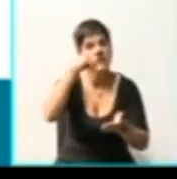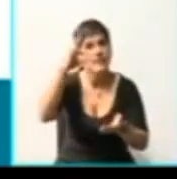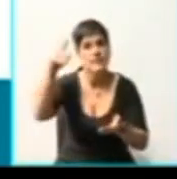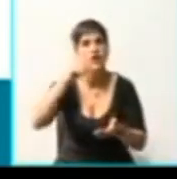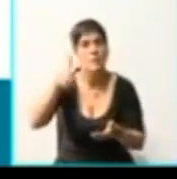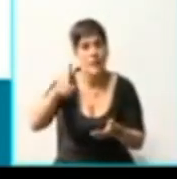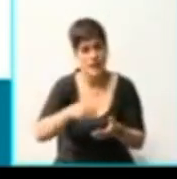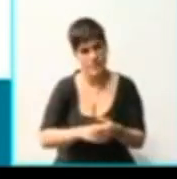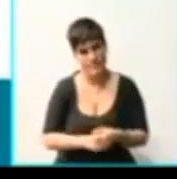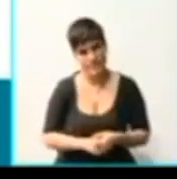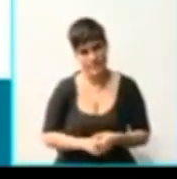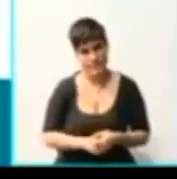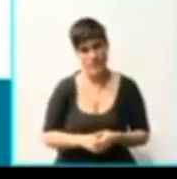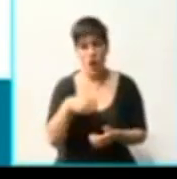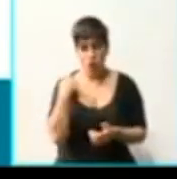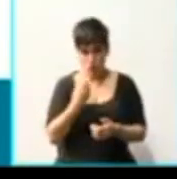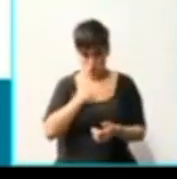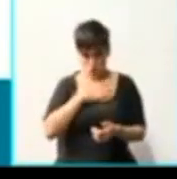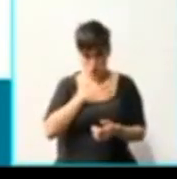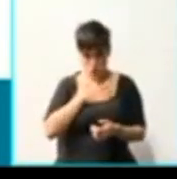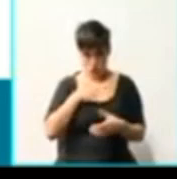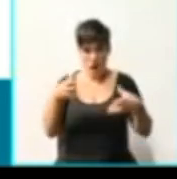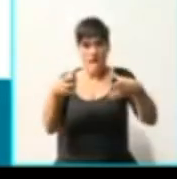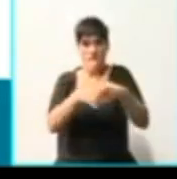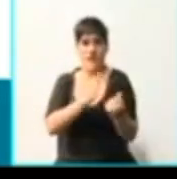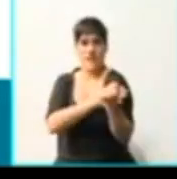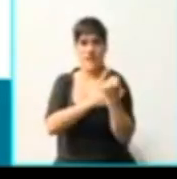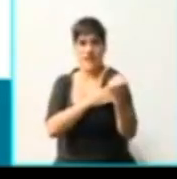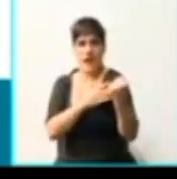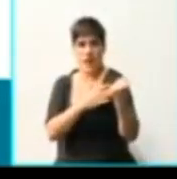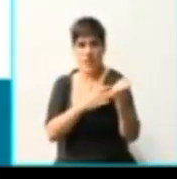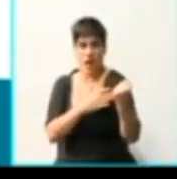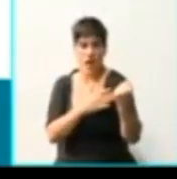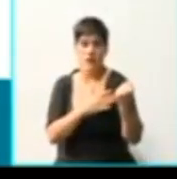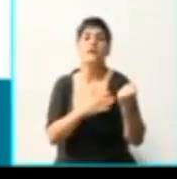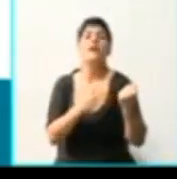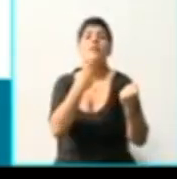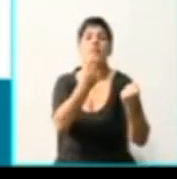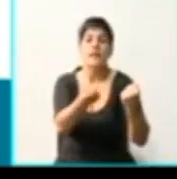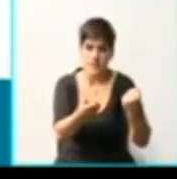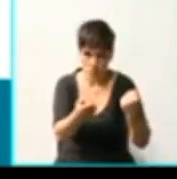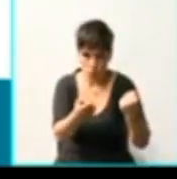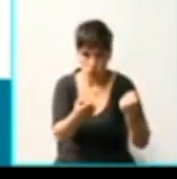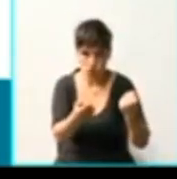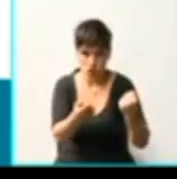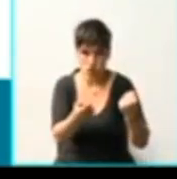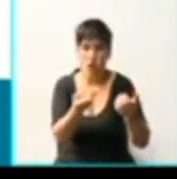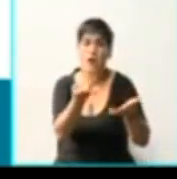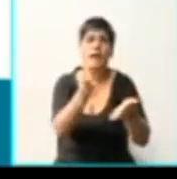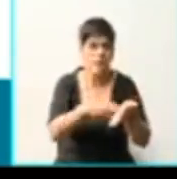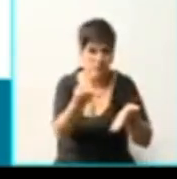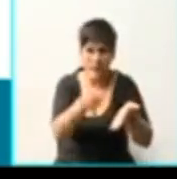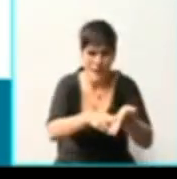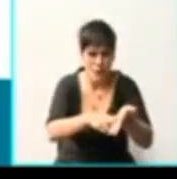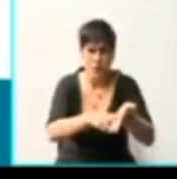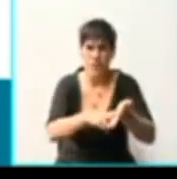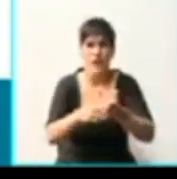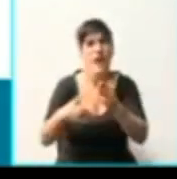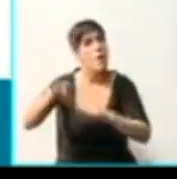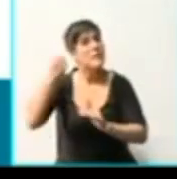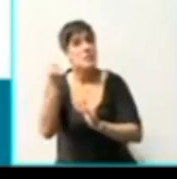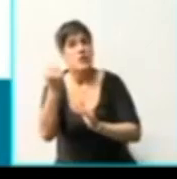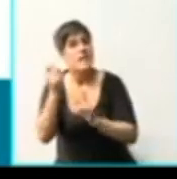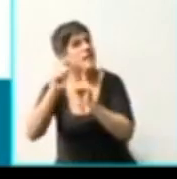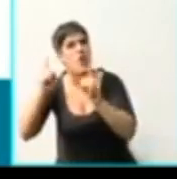1.700.000. Nosotros desde el Frente de Izquierda, señor presidente, seguimos insistiendo que hay que invertir las prioridades, que